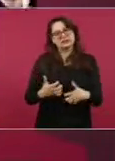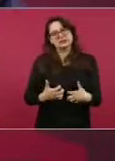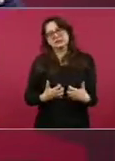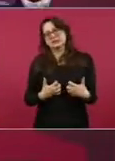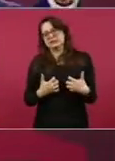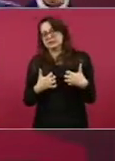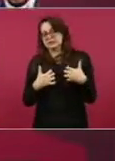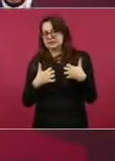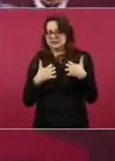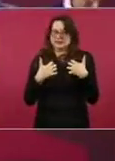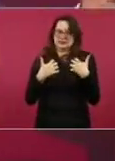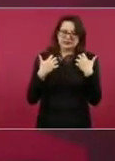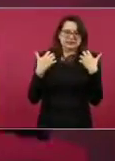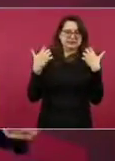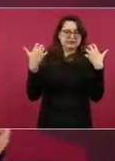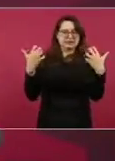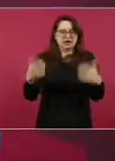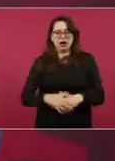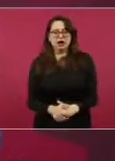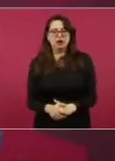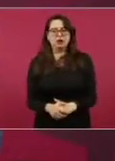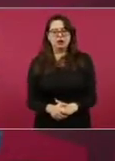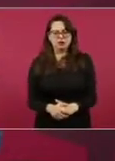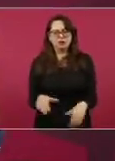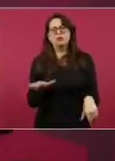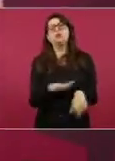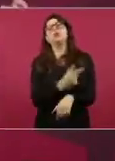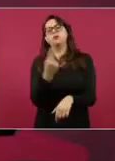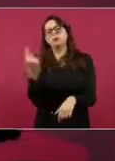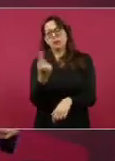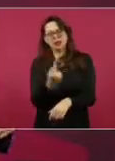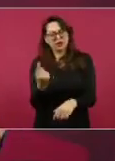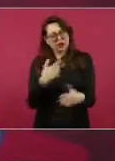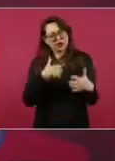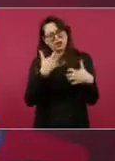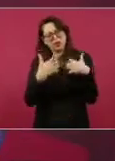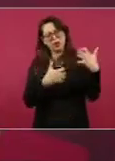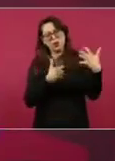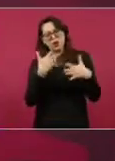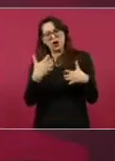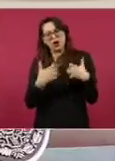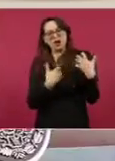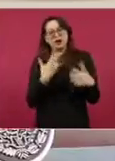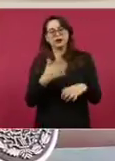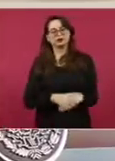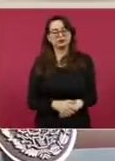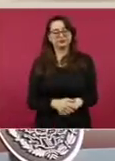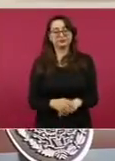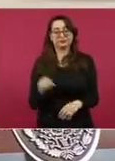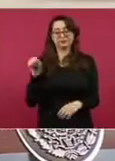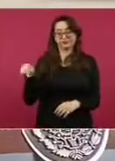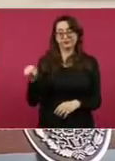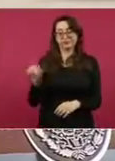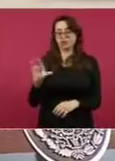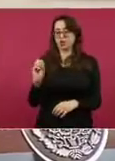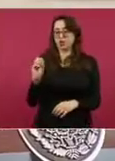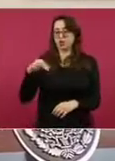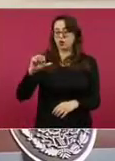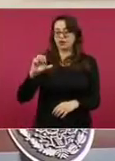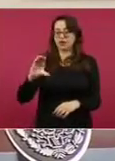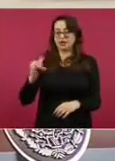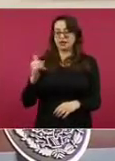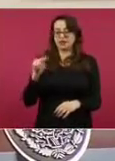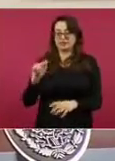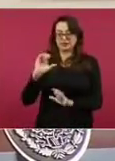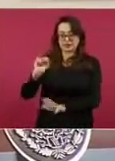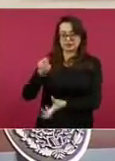Porque el dinero del pueblo, el dinero del presupuesto, se utilizaba para financiar